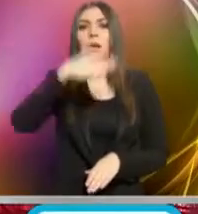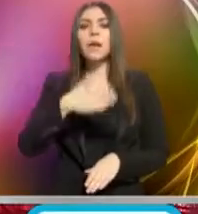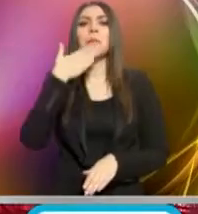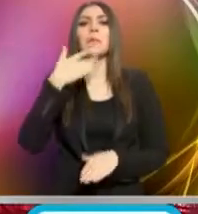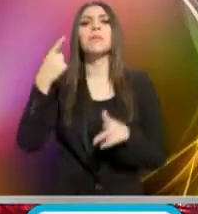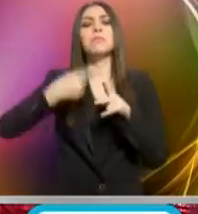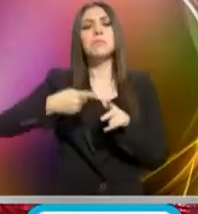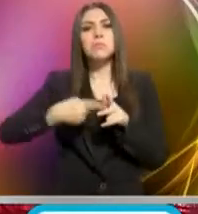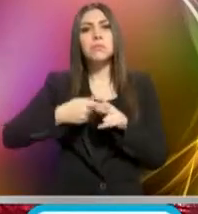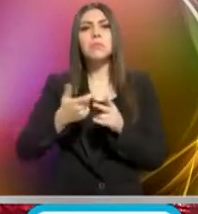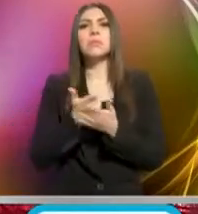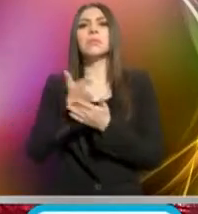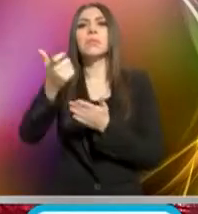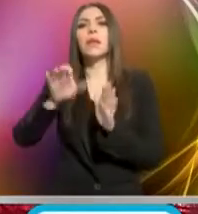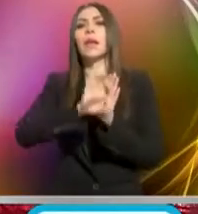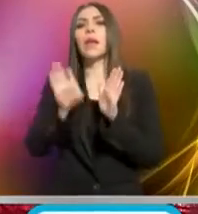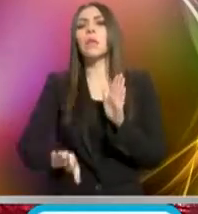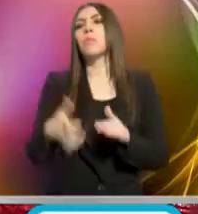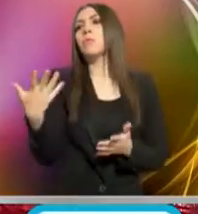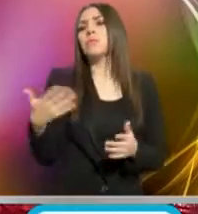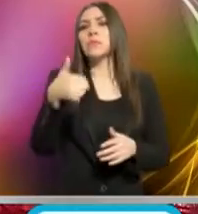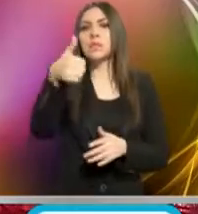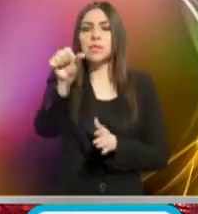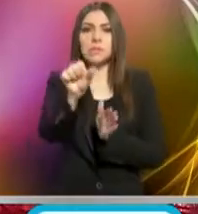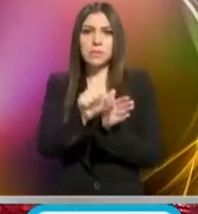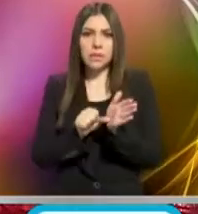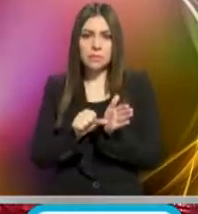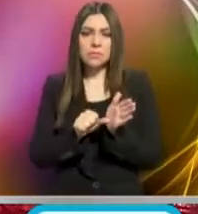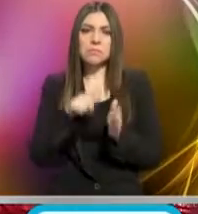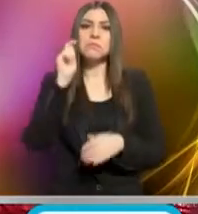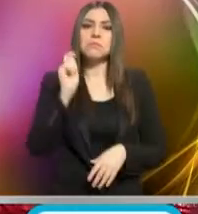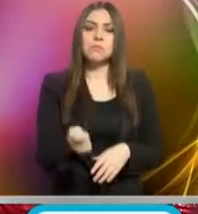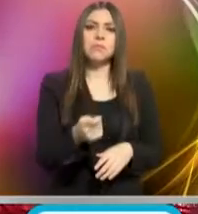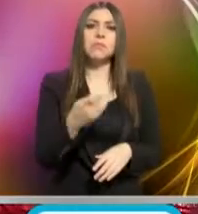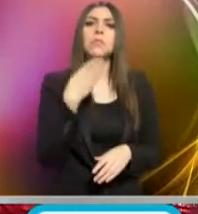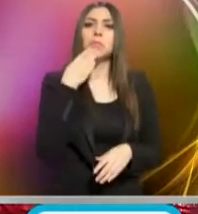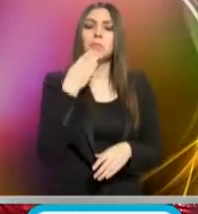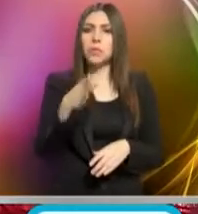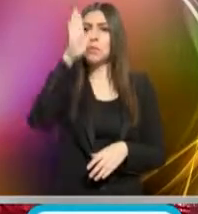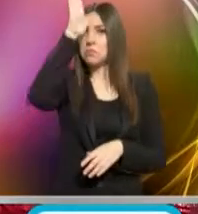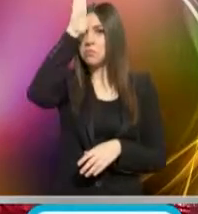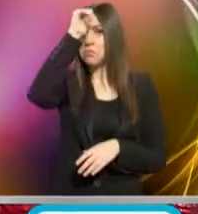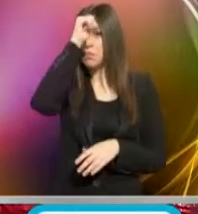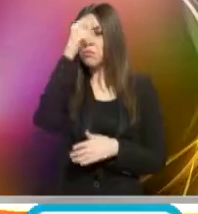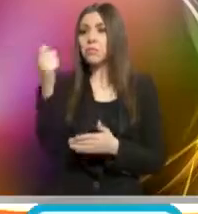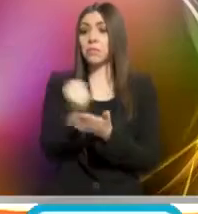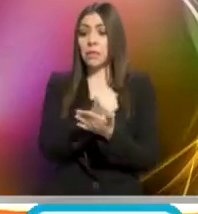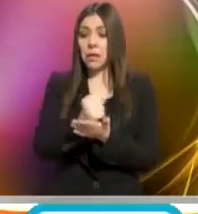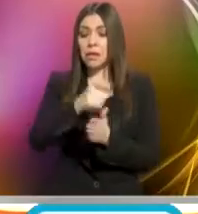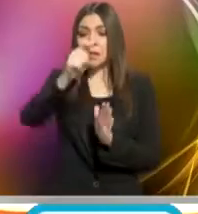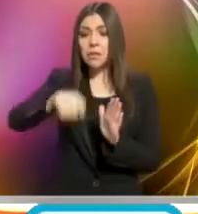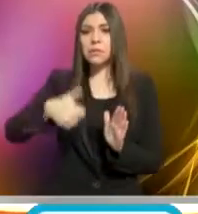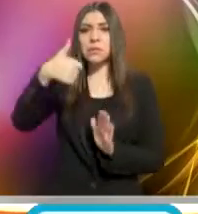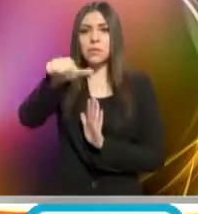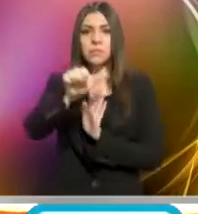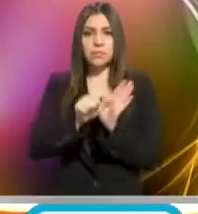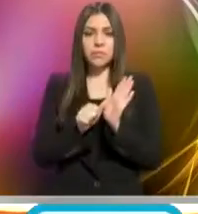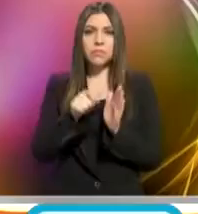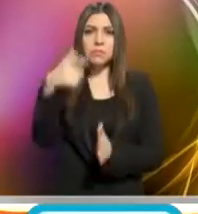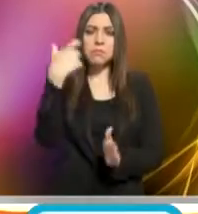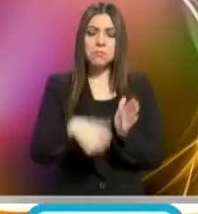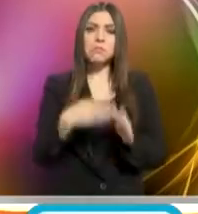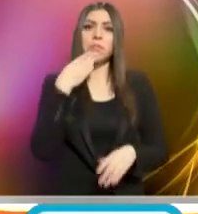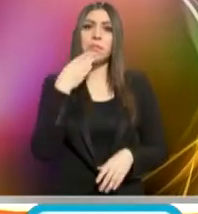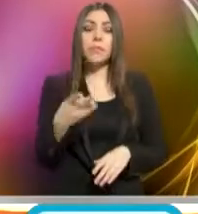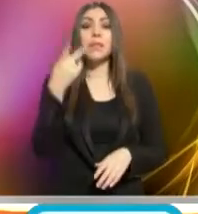vas pagando a 6 meses, por ejemplo. Es un buen acuerdo que vayas pagando en 6 meses lo que